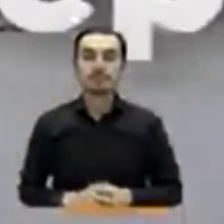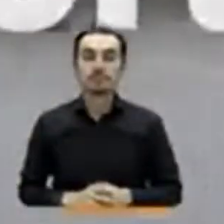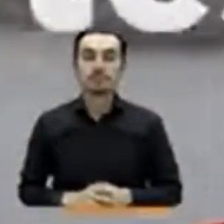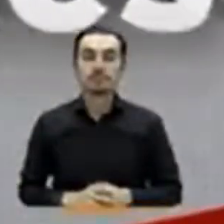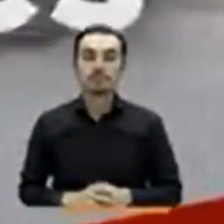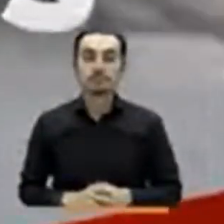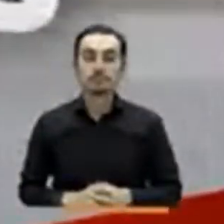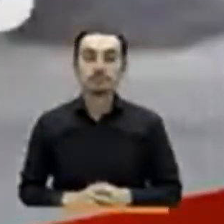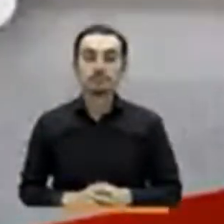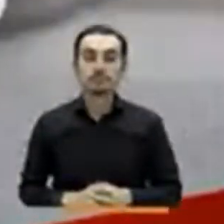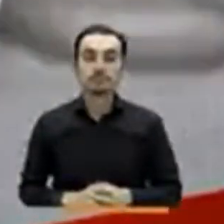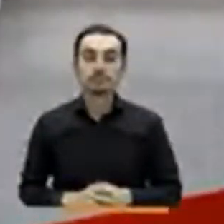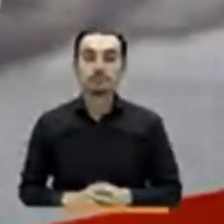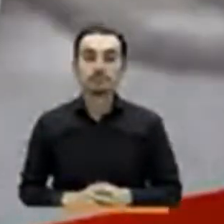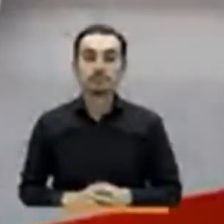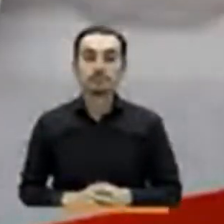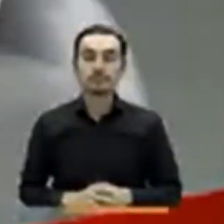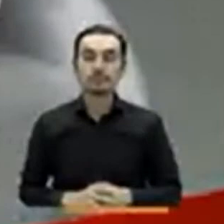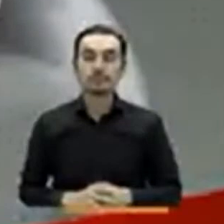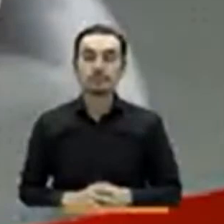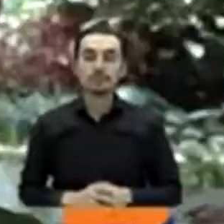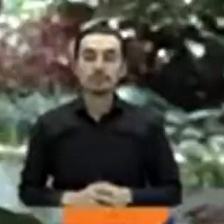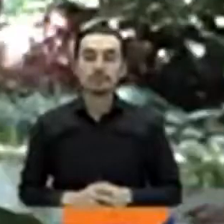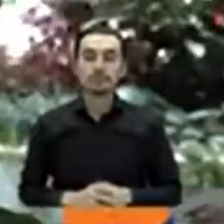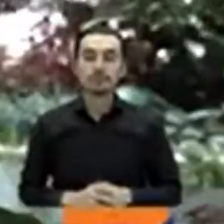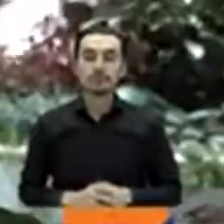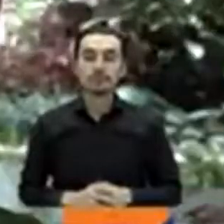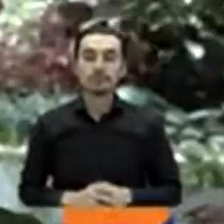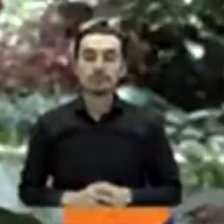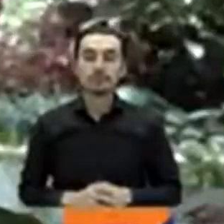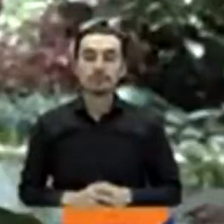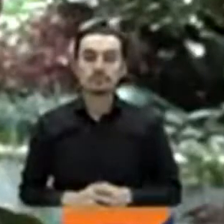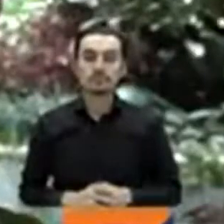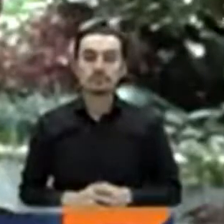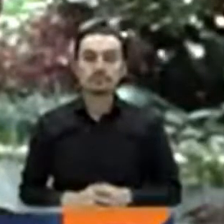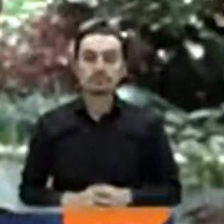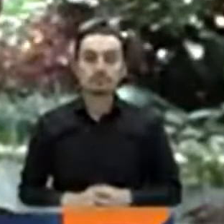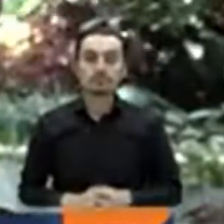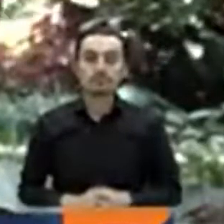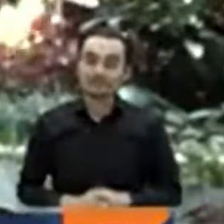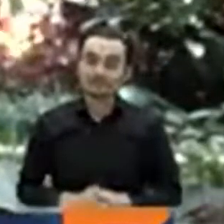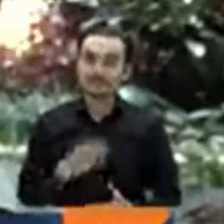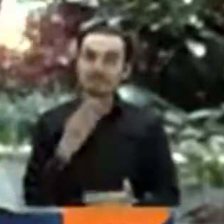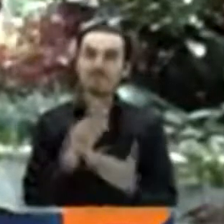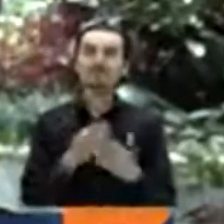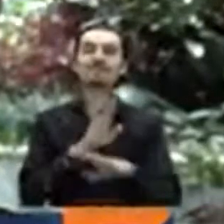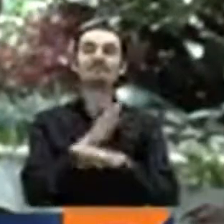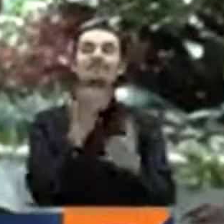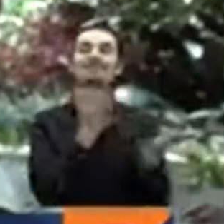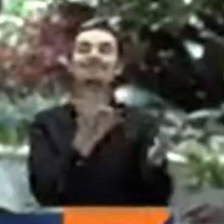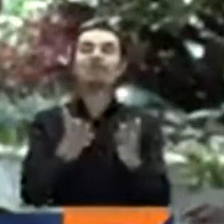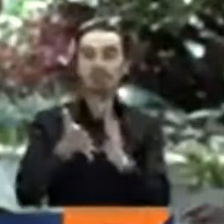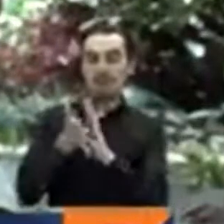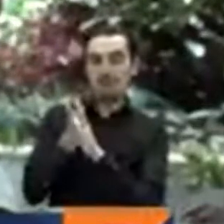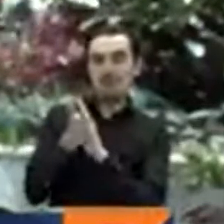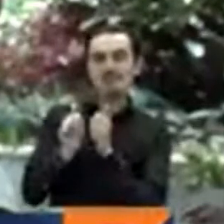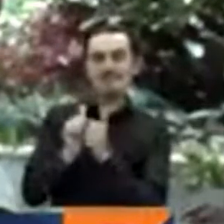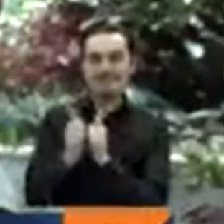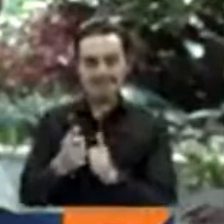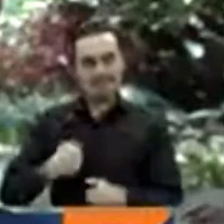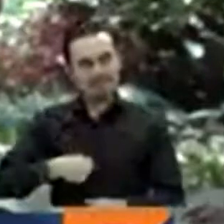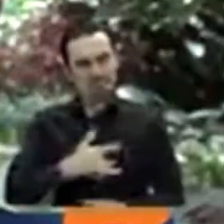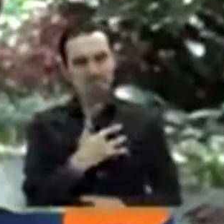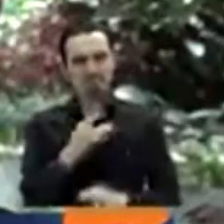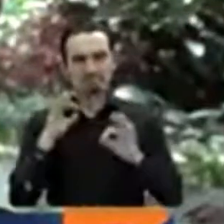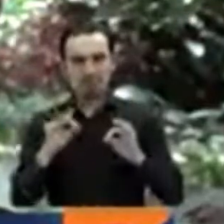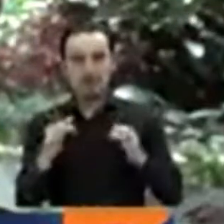Muy buenas tardes. tardes, bienvenidos a la información deportiva. Qué alegría saludarlos